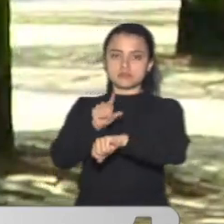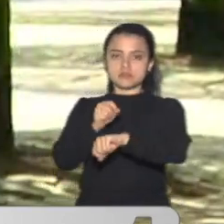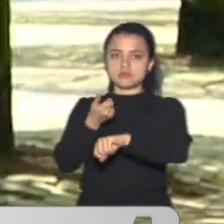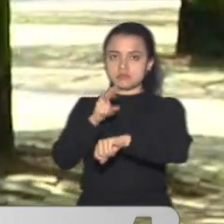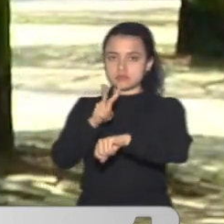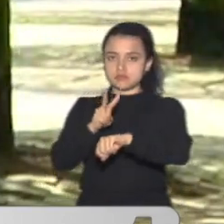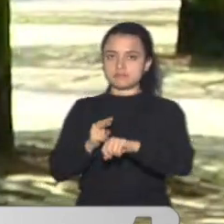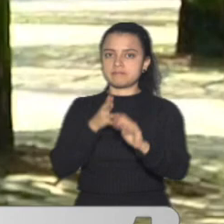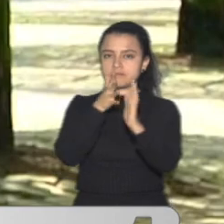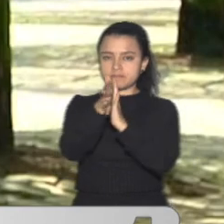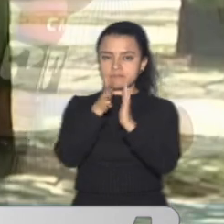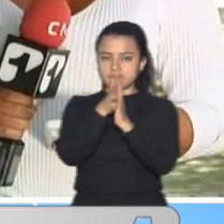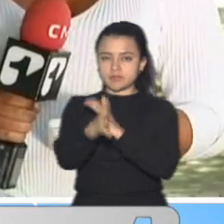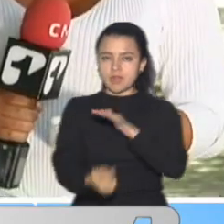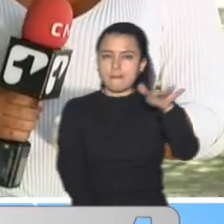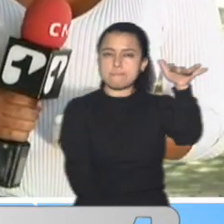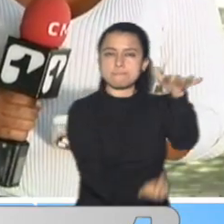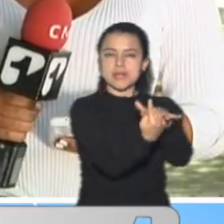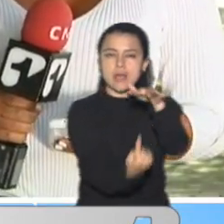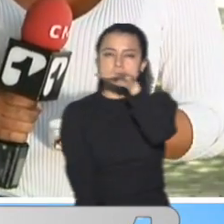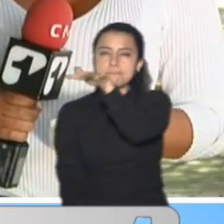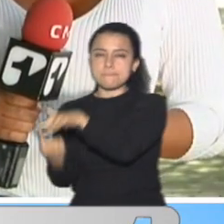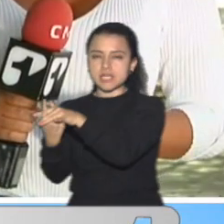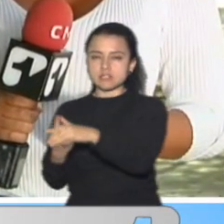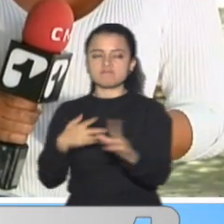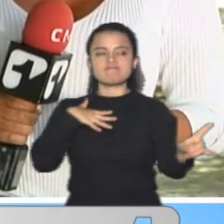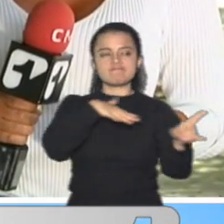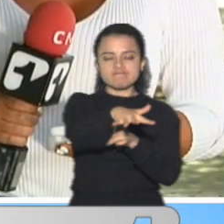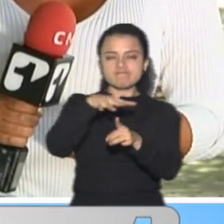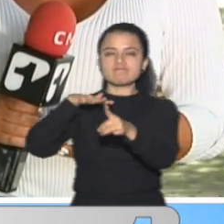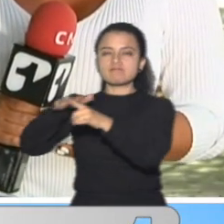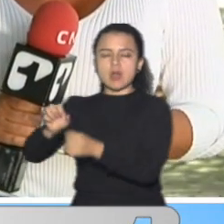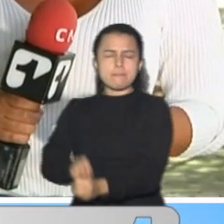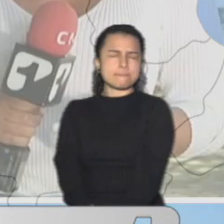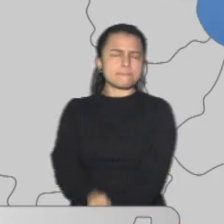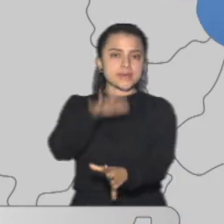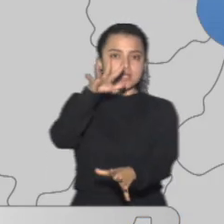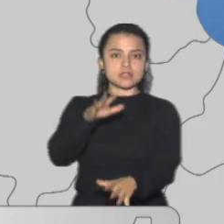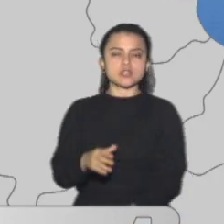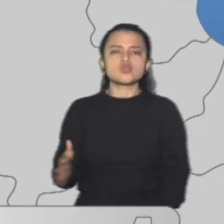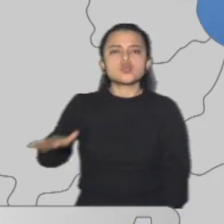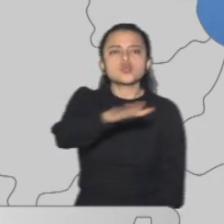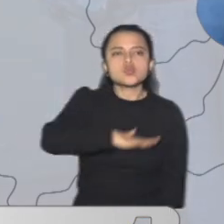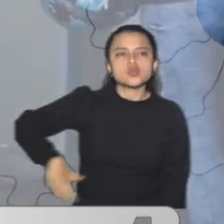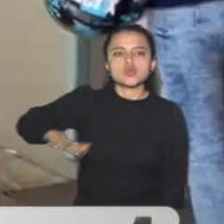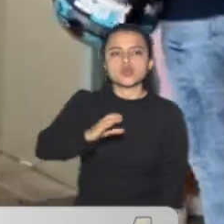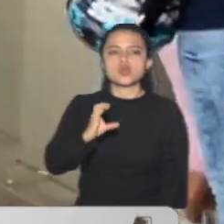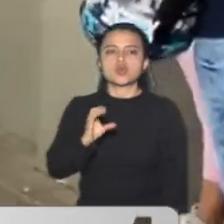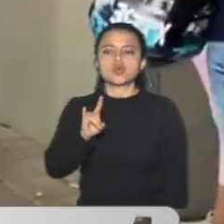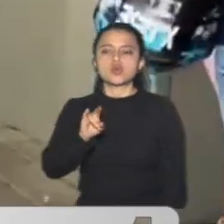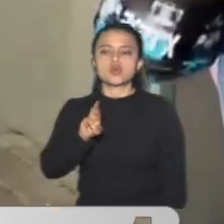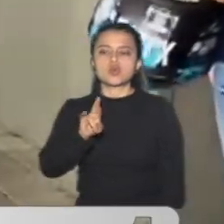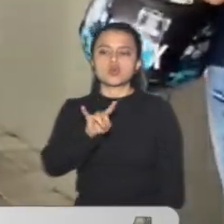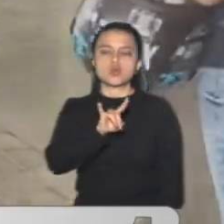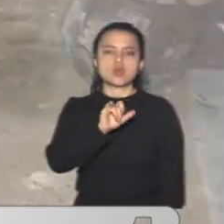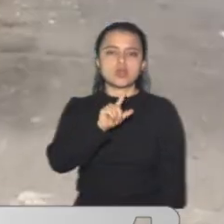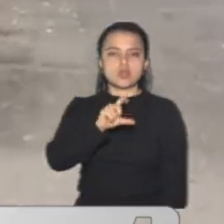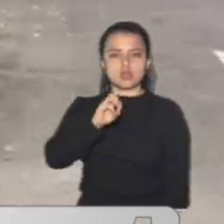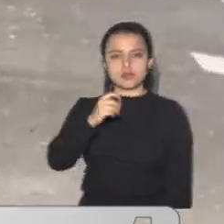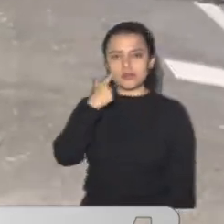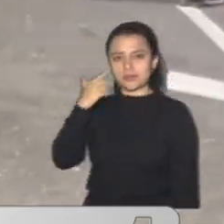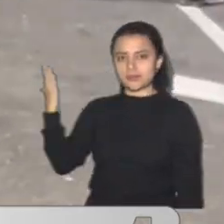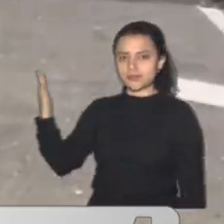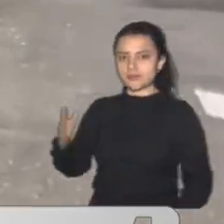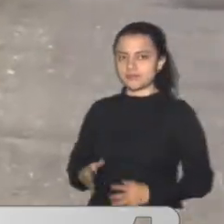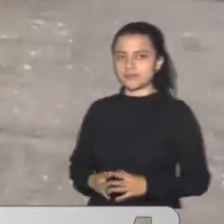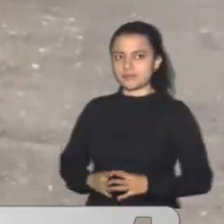ataques contra la fuerza pública se presentaron en menos de 24 horas en el corregimiento de currulao en el municipio de turbo en el urabá antioqueños